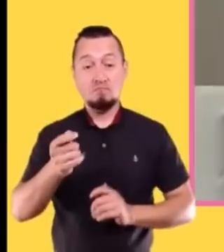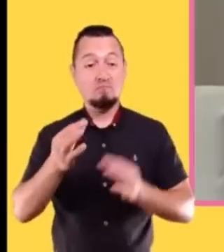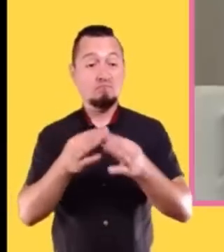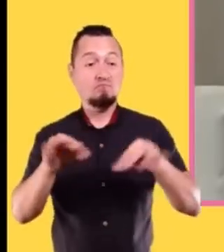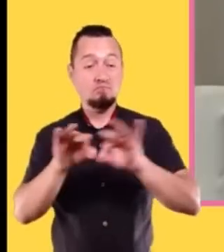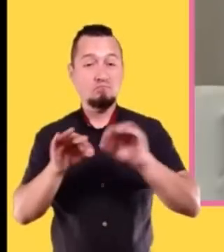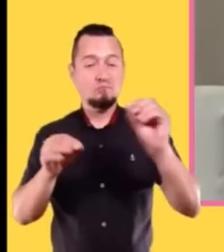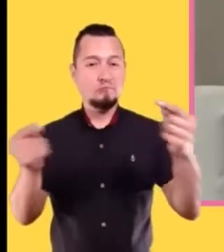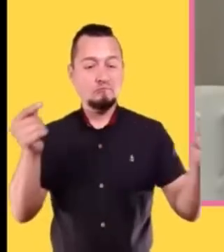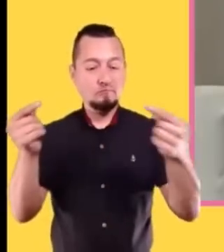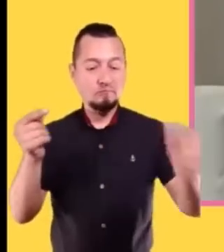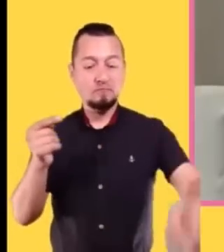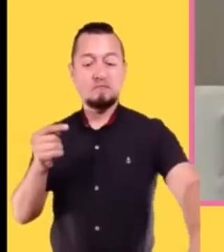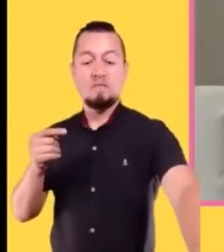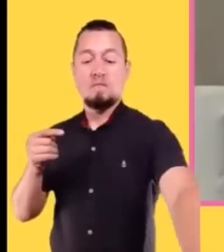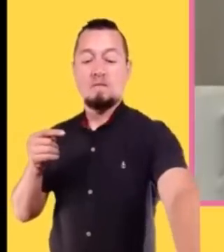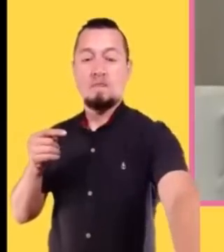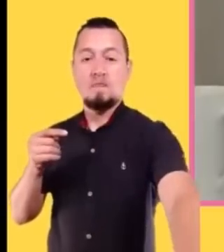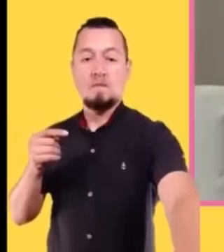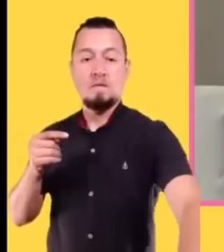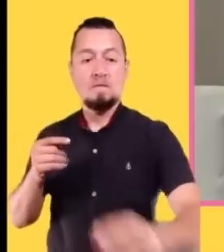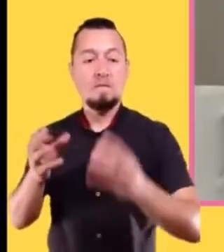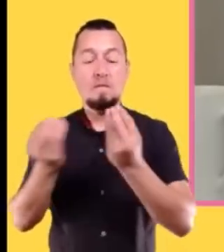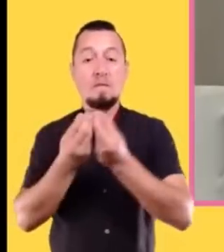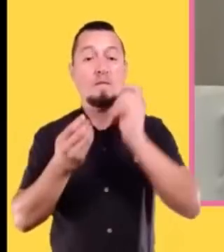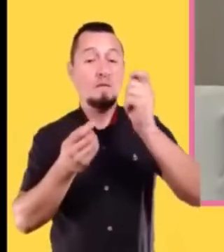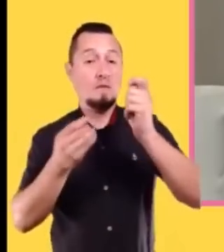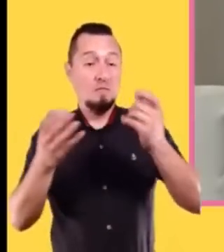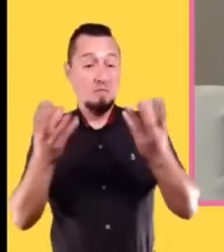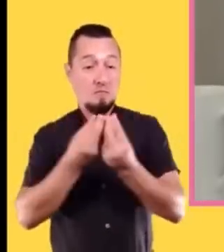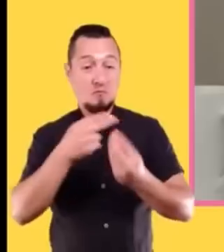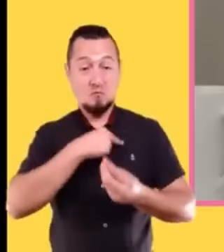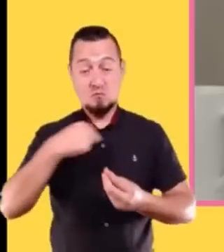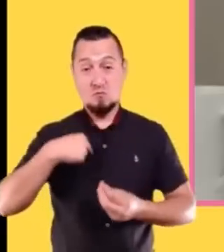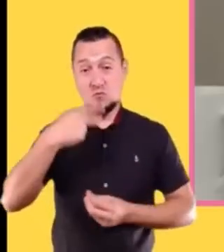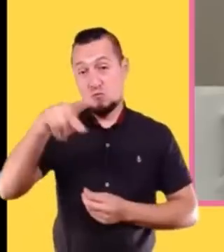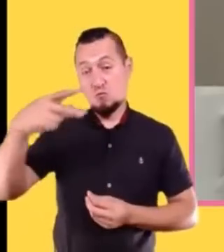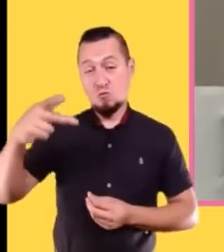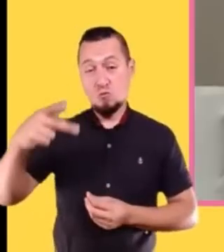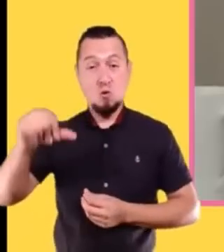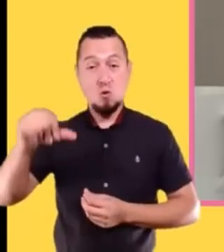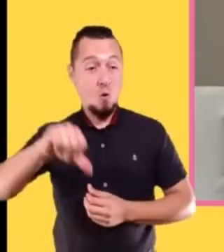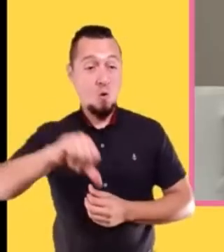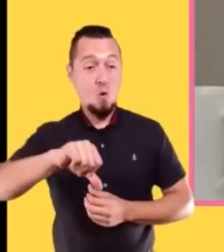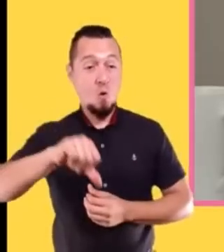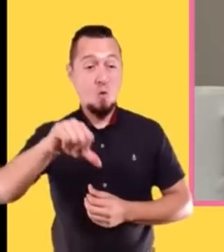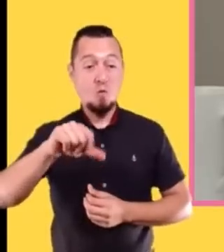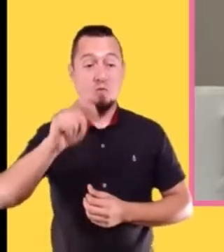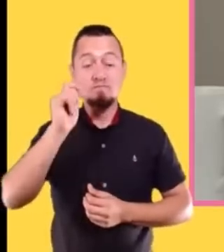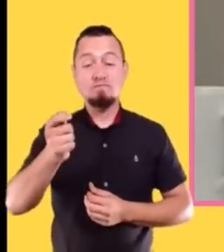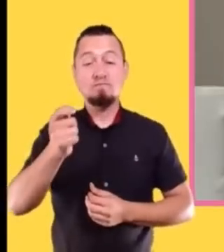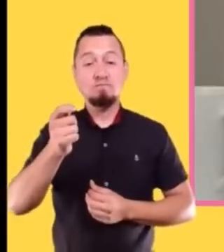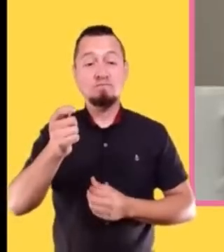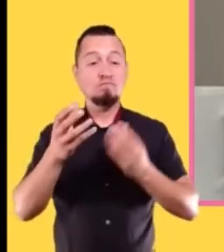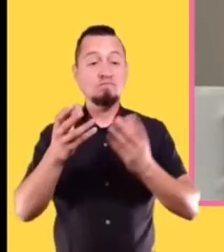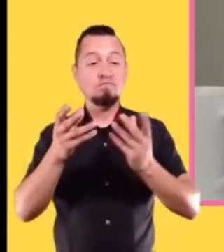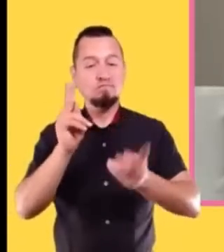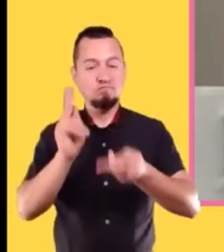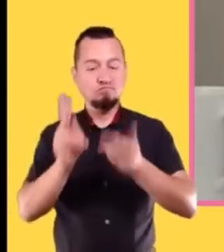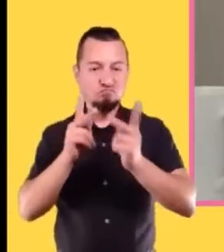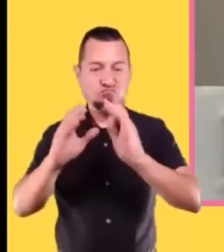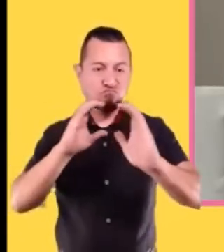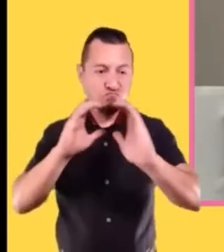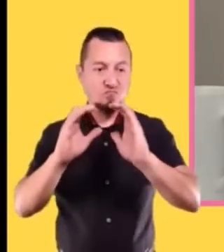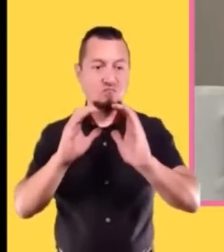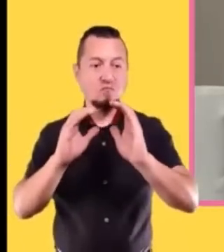los últimos días y que para nosotros es muy importante hoy establecer con mucha puntualidad